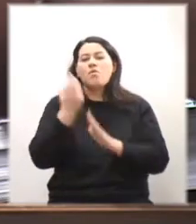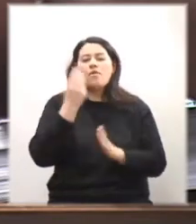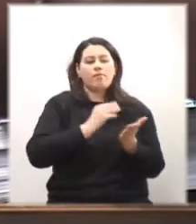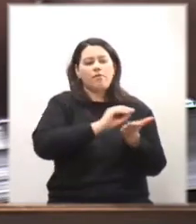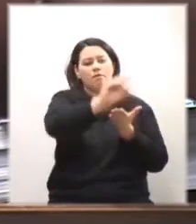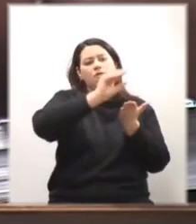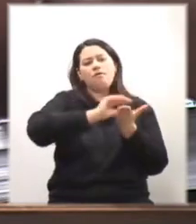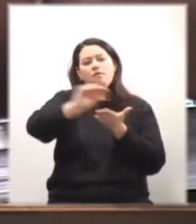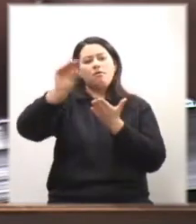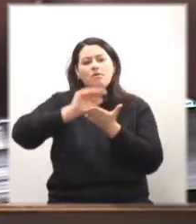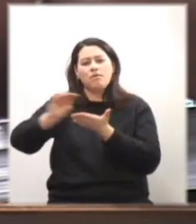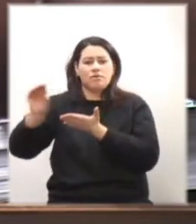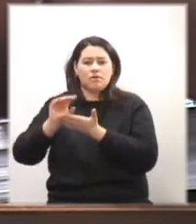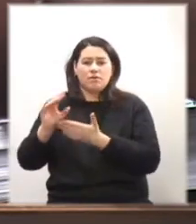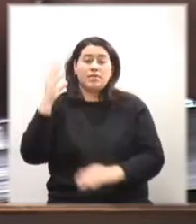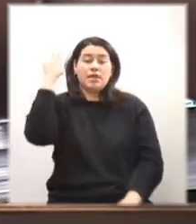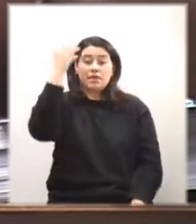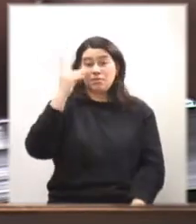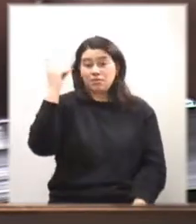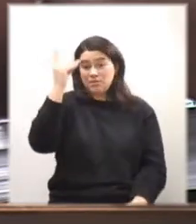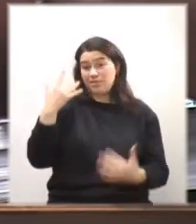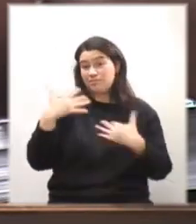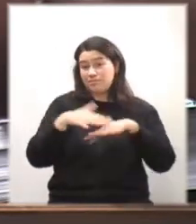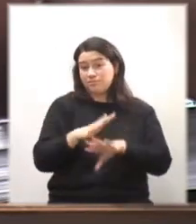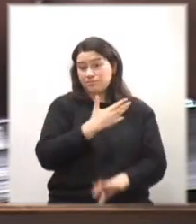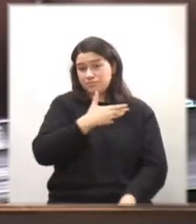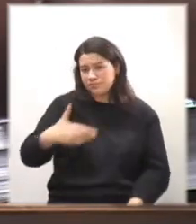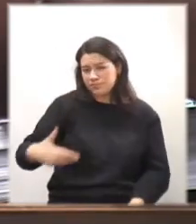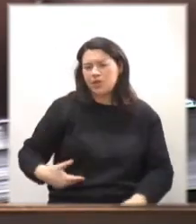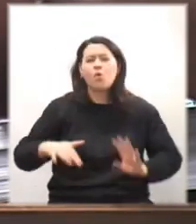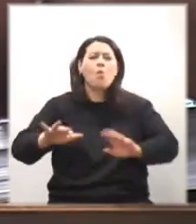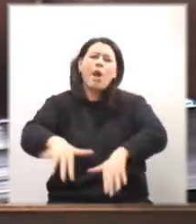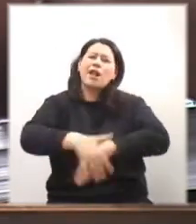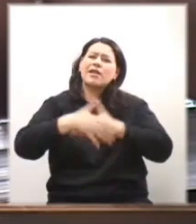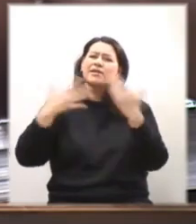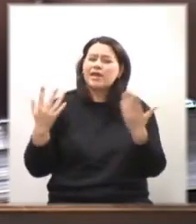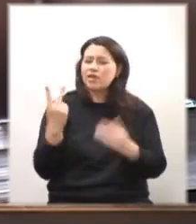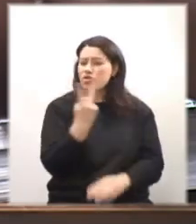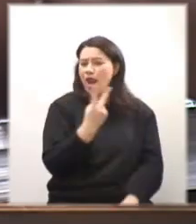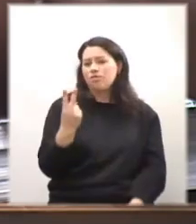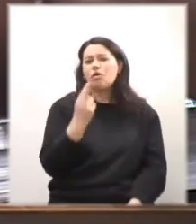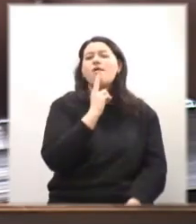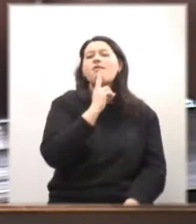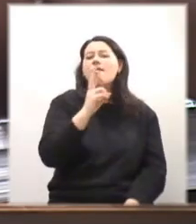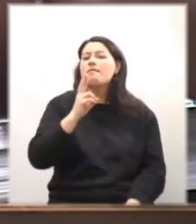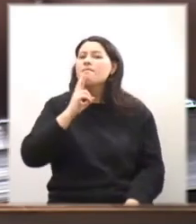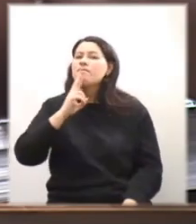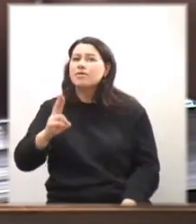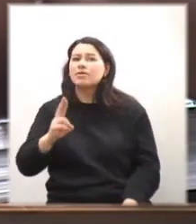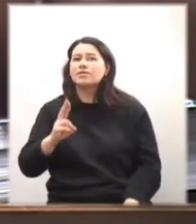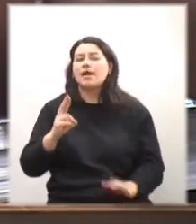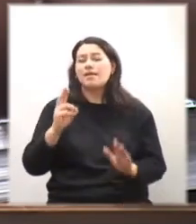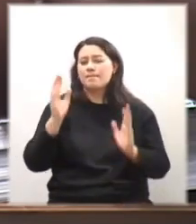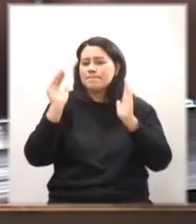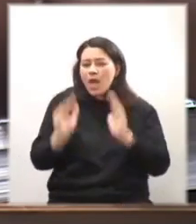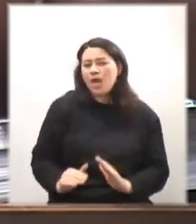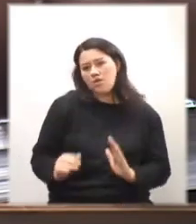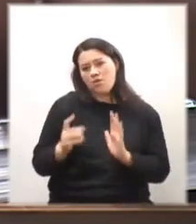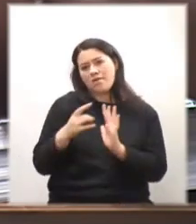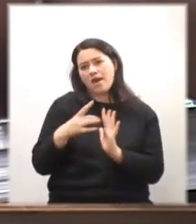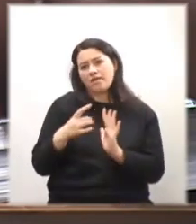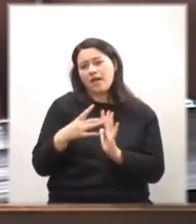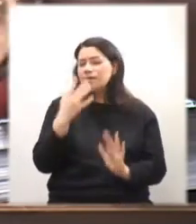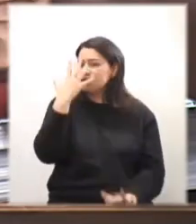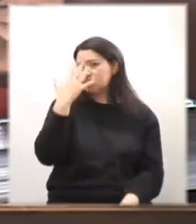de reasignaciones de los diputados de la coalición? Cualquiera de las dos respuestas reduce la calidad y